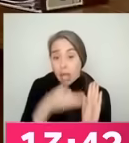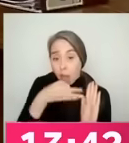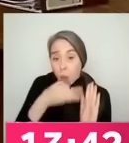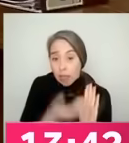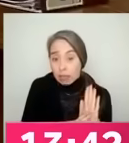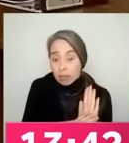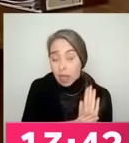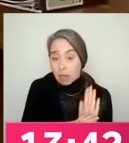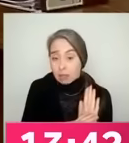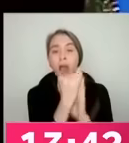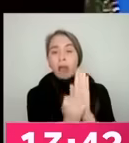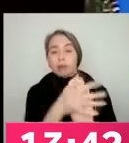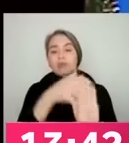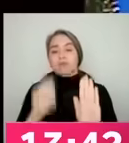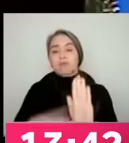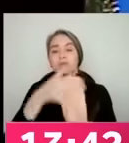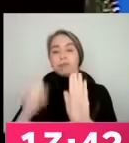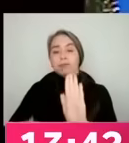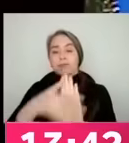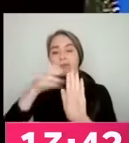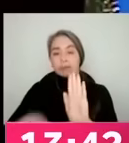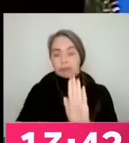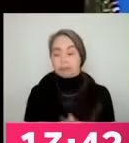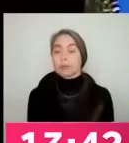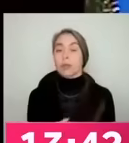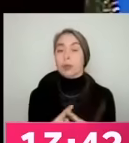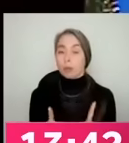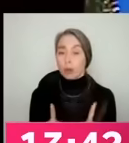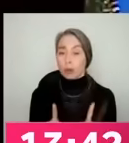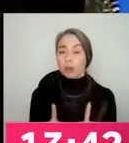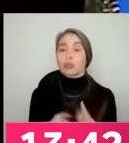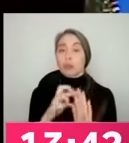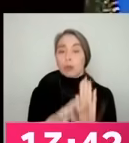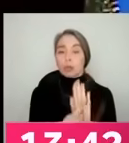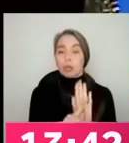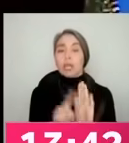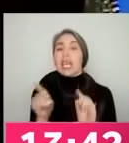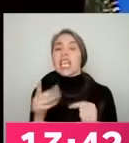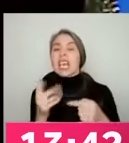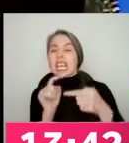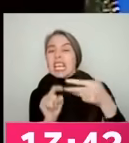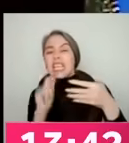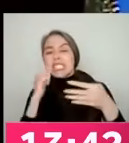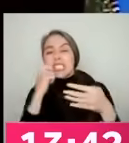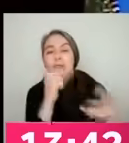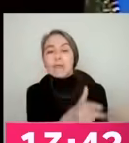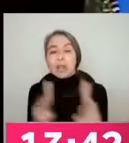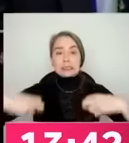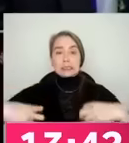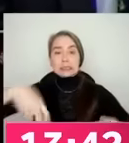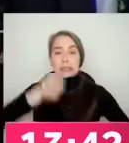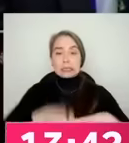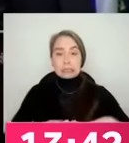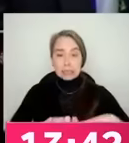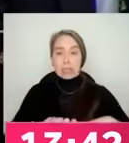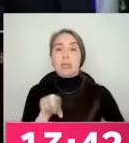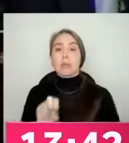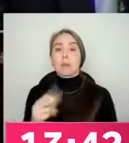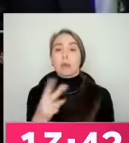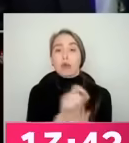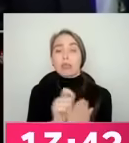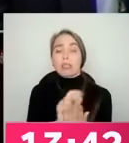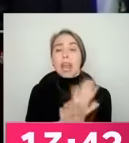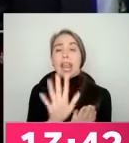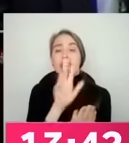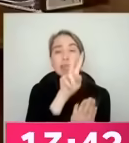en vez de ver, por ejemplo, algunos temas y proyectos en materia de seguridad y de contingencia, de urgencia, que está